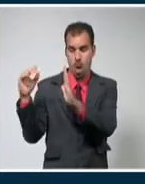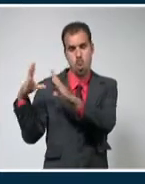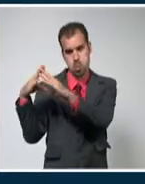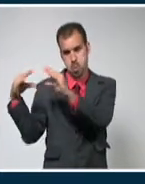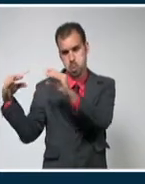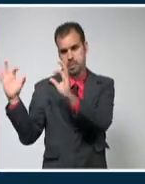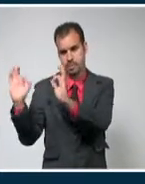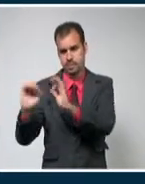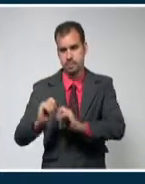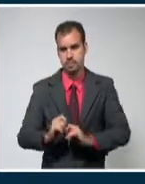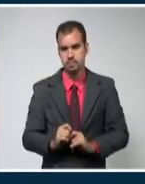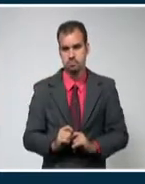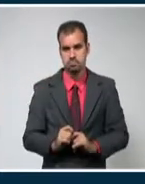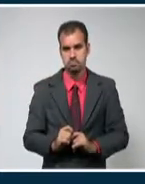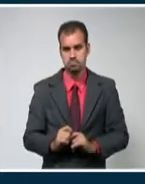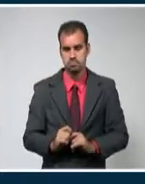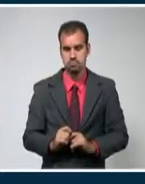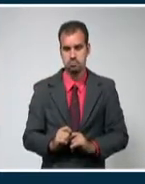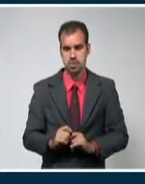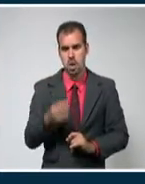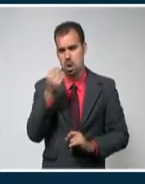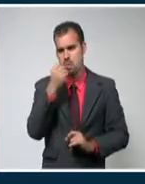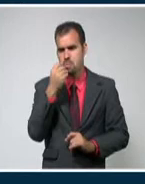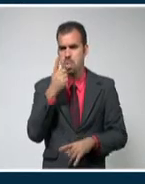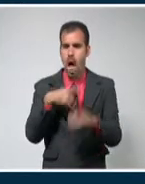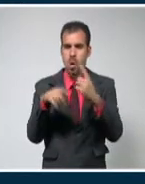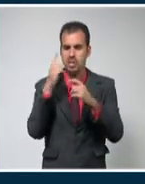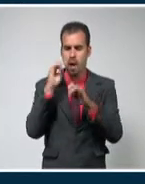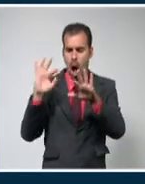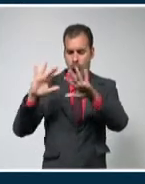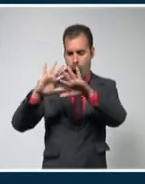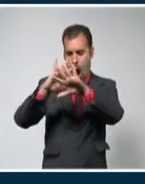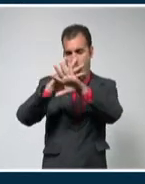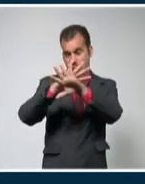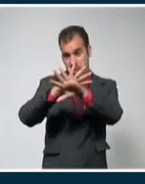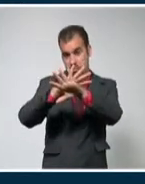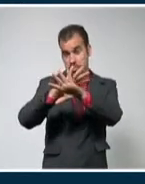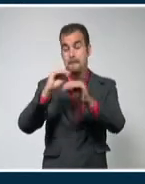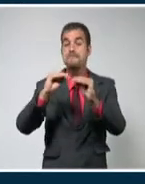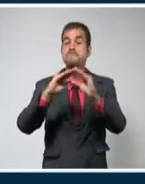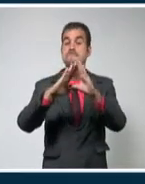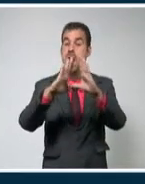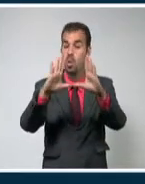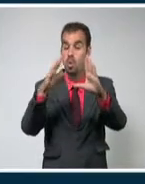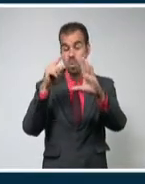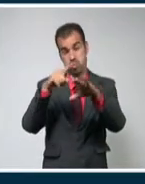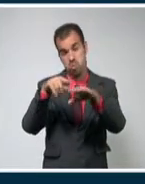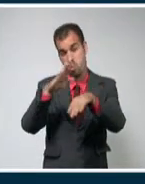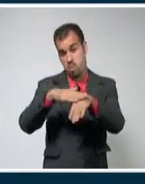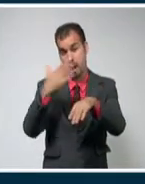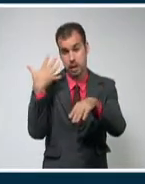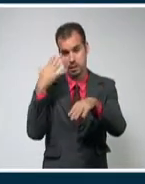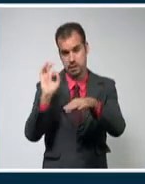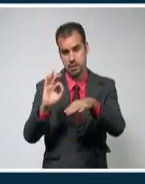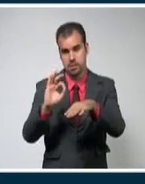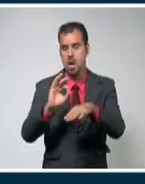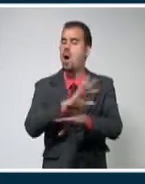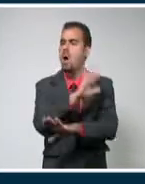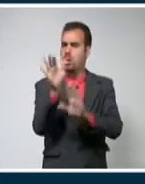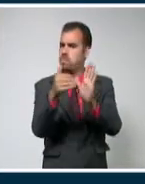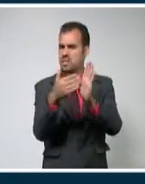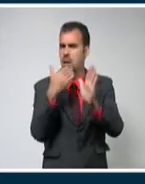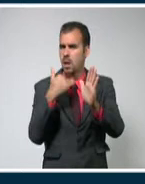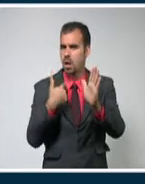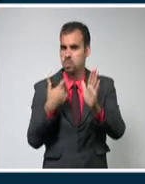y hacia zonas del interior pueden formarse algunas áreas de niebla o neblina durante últimas horas de la madrugada, primeras horas de la mañana, pero ya para la tarde se incrementa la